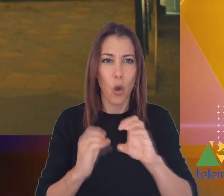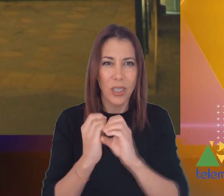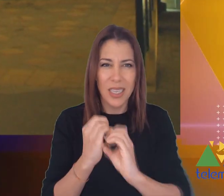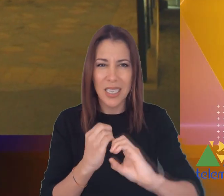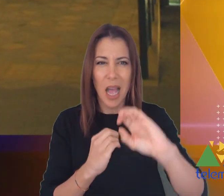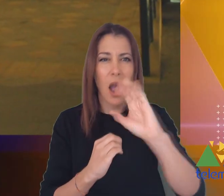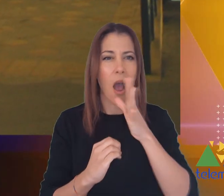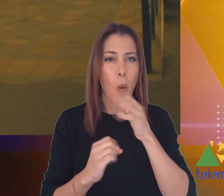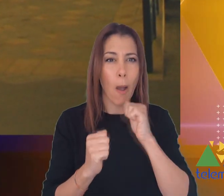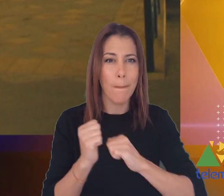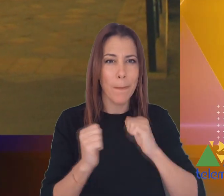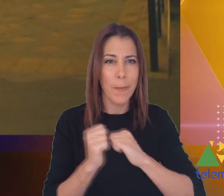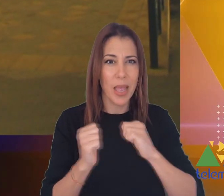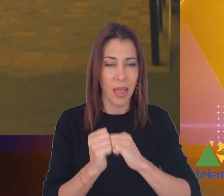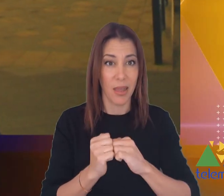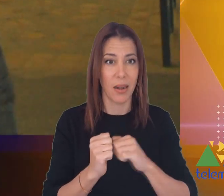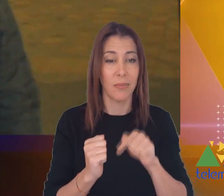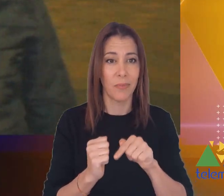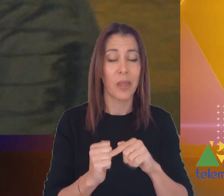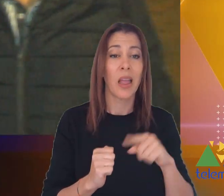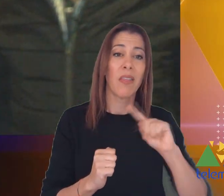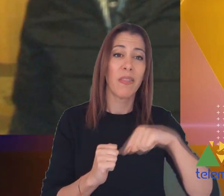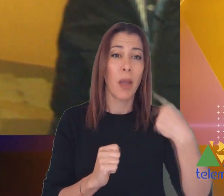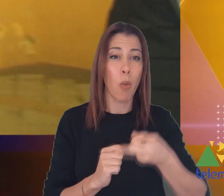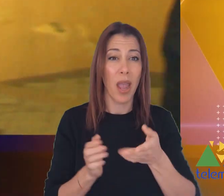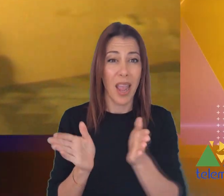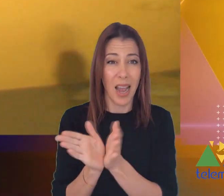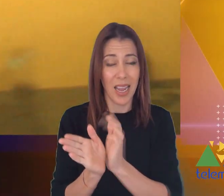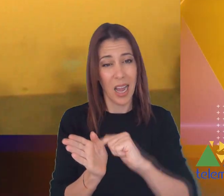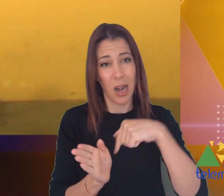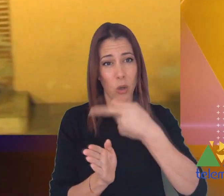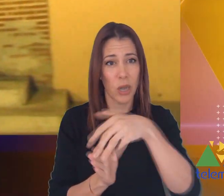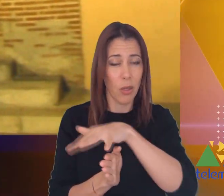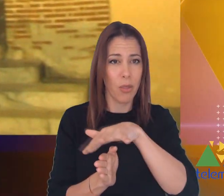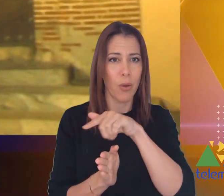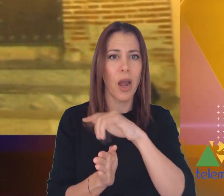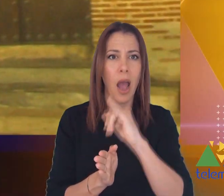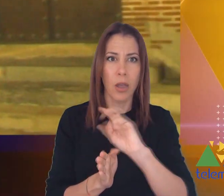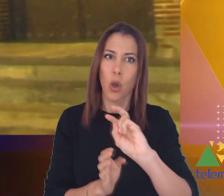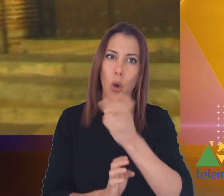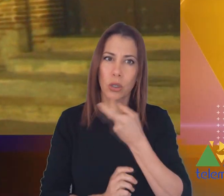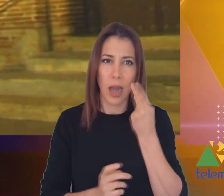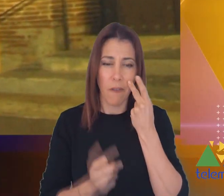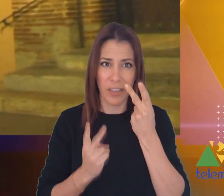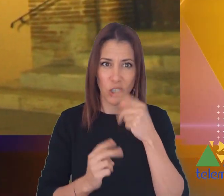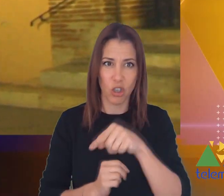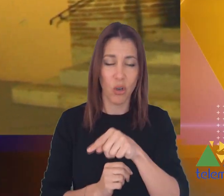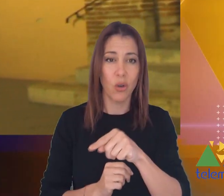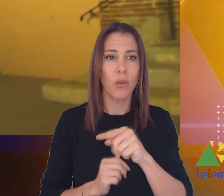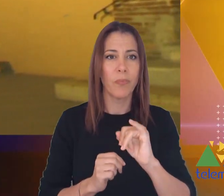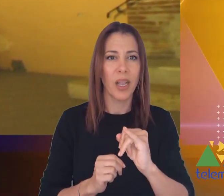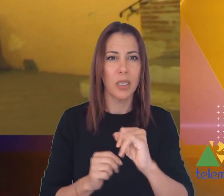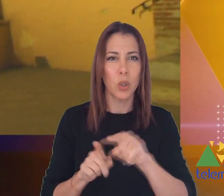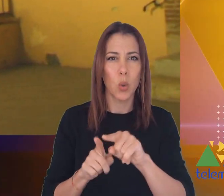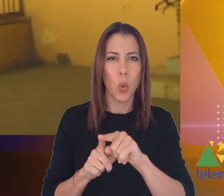piedra labrado en forma de cañón. Y en la esquina, al otro lado, tenemos la otra visión del trozo